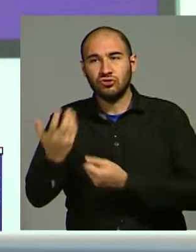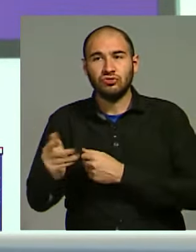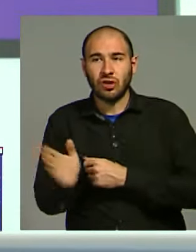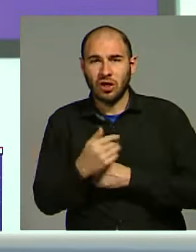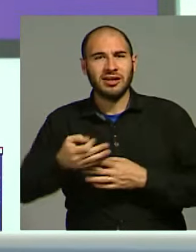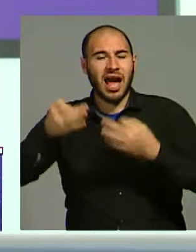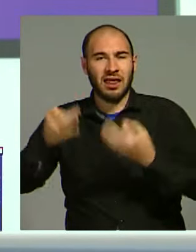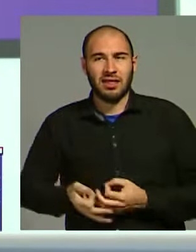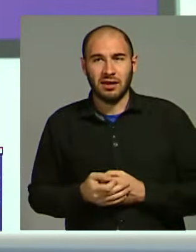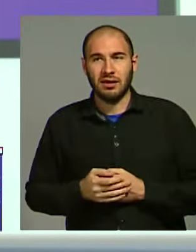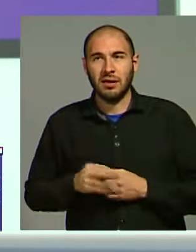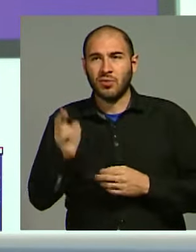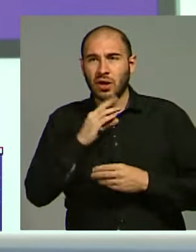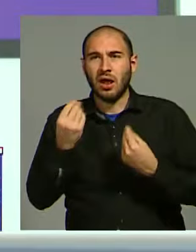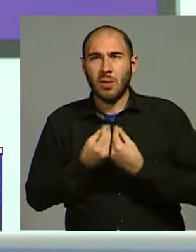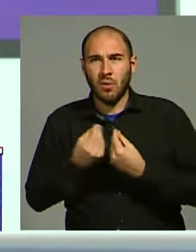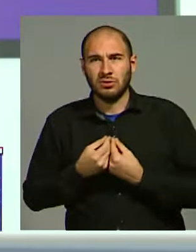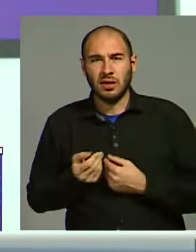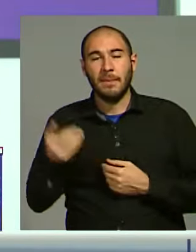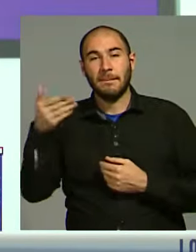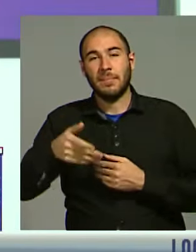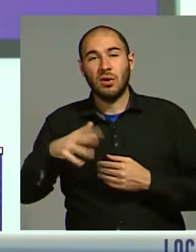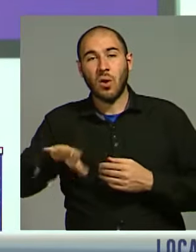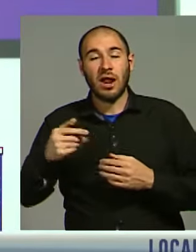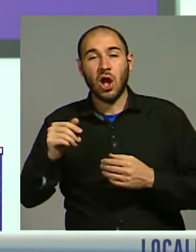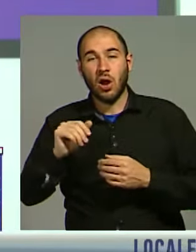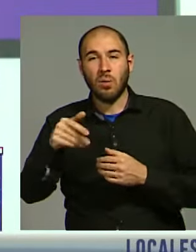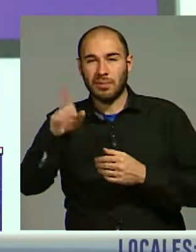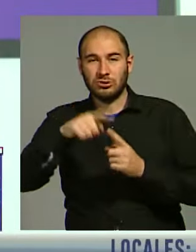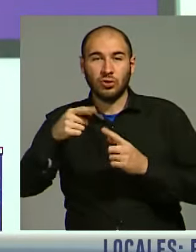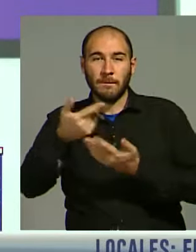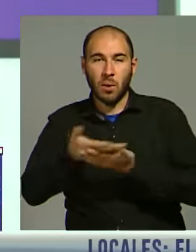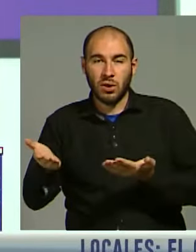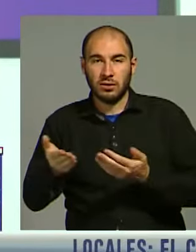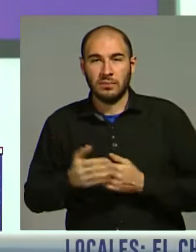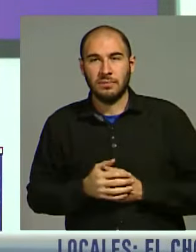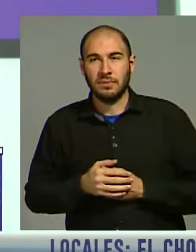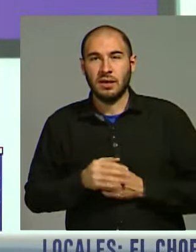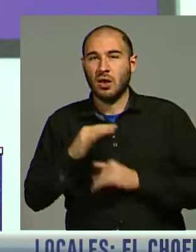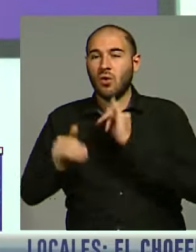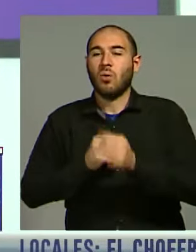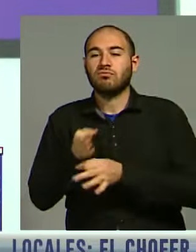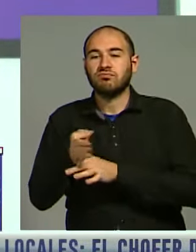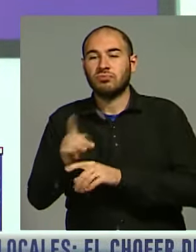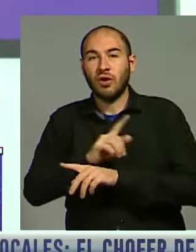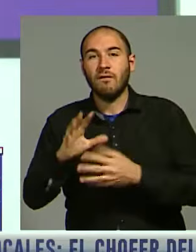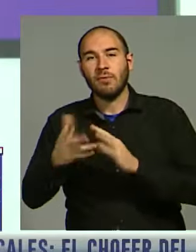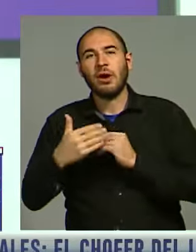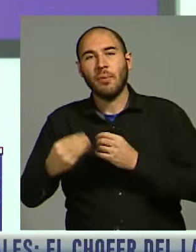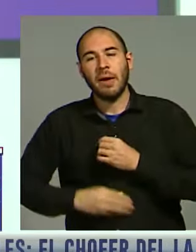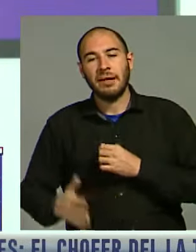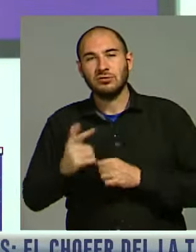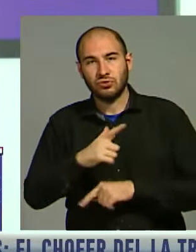ser de calidad. Muchísimas mujeres van a las instituciones públicas y no les explican bien cuáles son los métodos